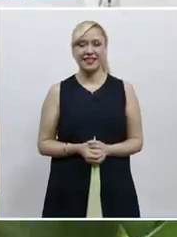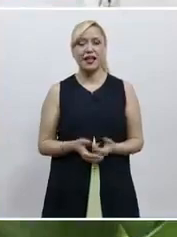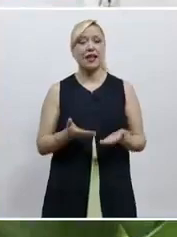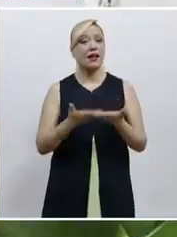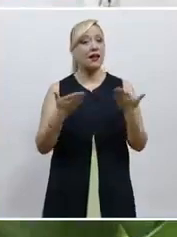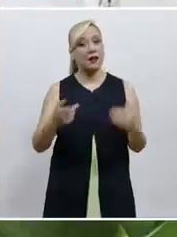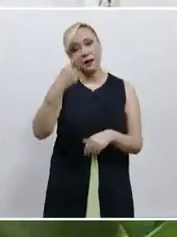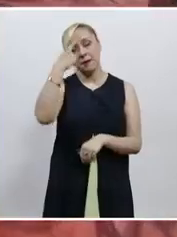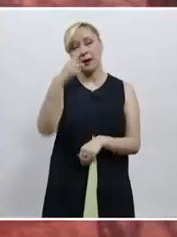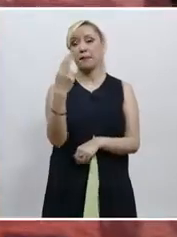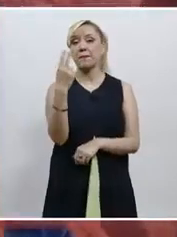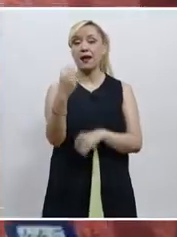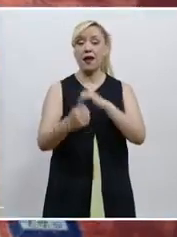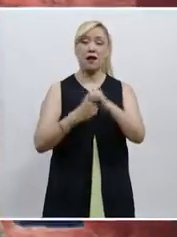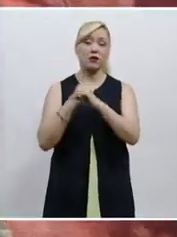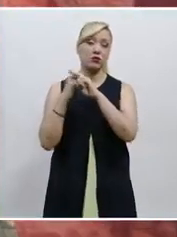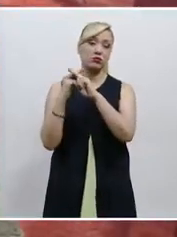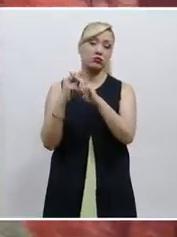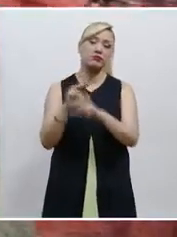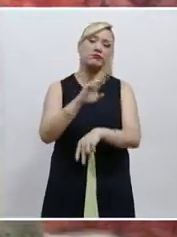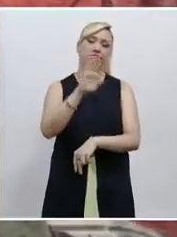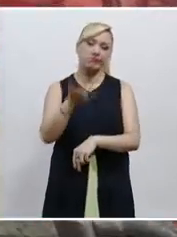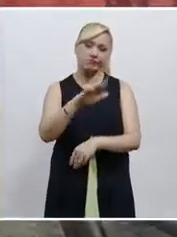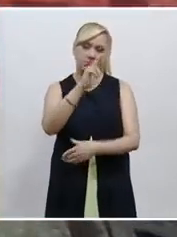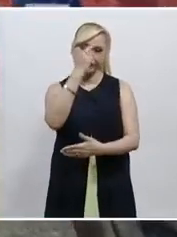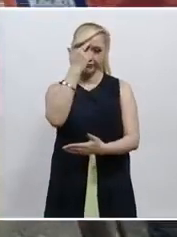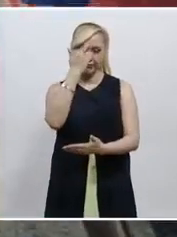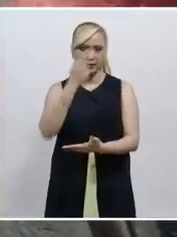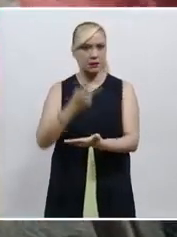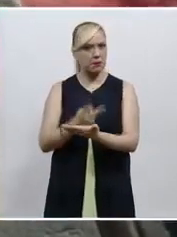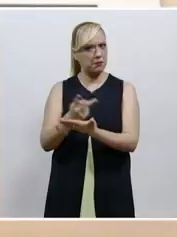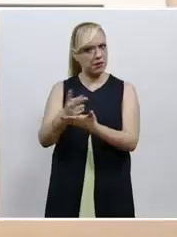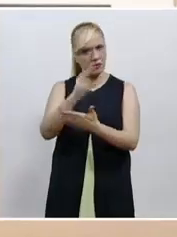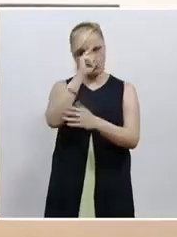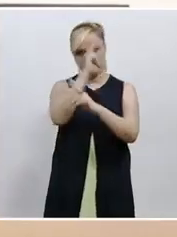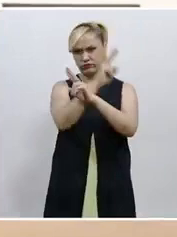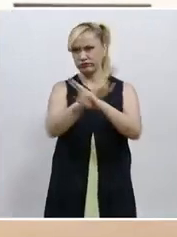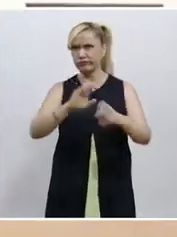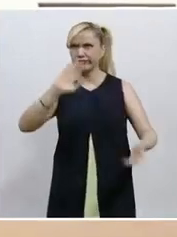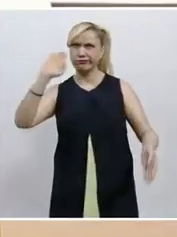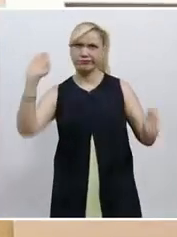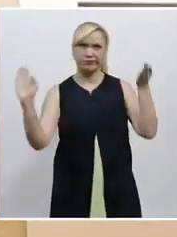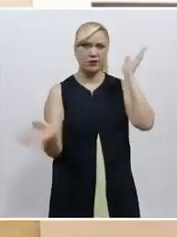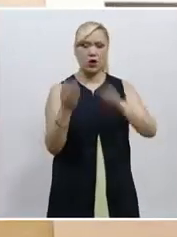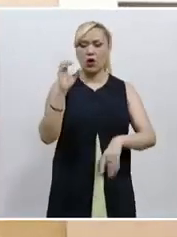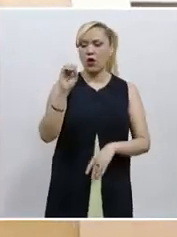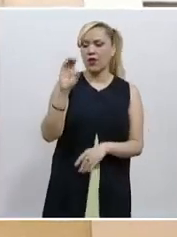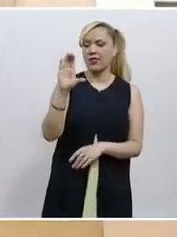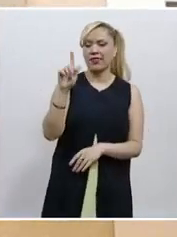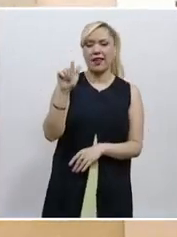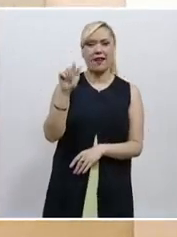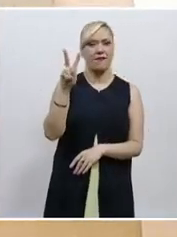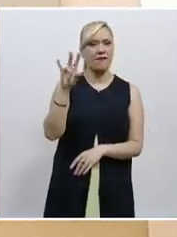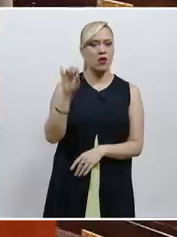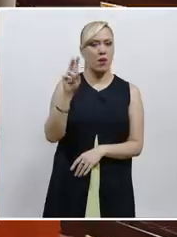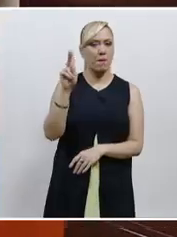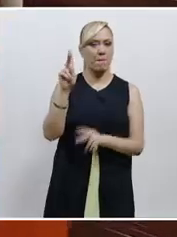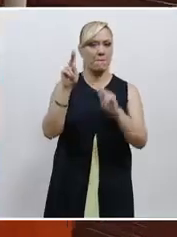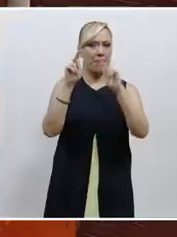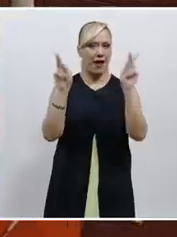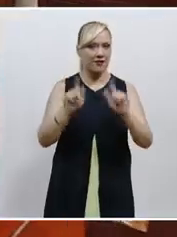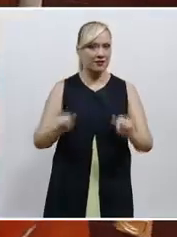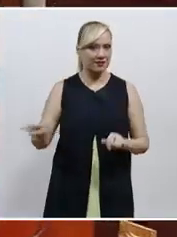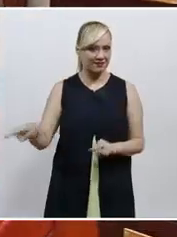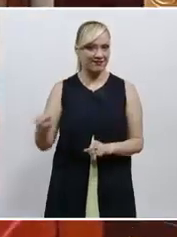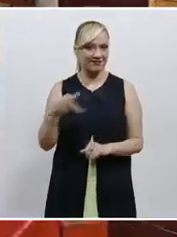En el marco del 25 aniversario luctuoso del Premio Nobel de Literatura mexicano, Octavio Paz, abre sus puertas la casa en la que vivió con